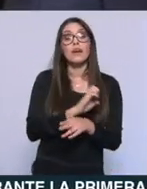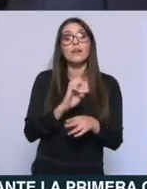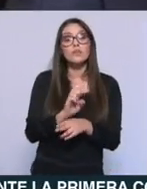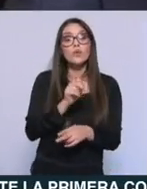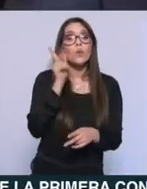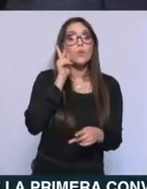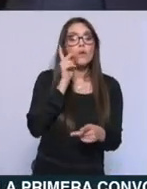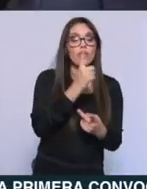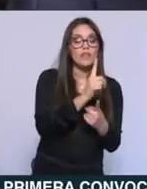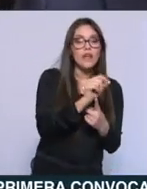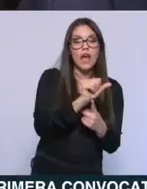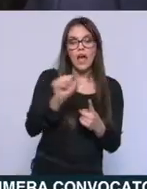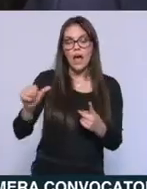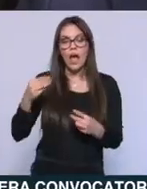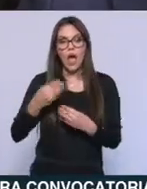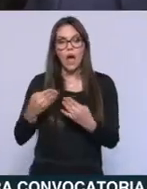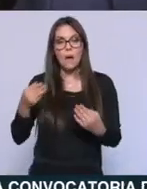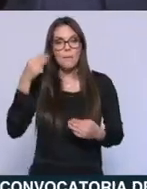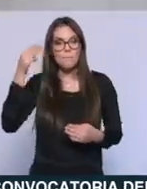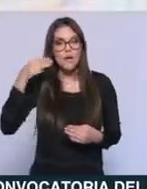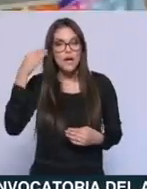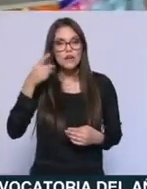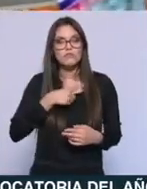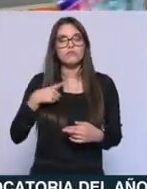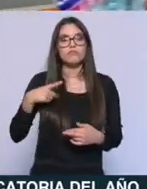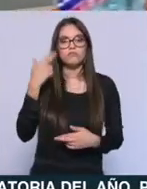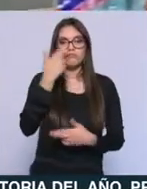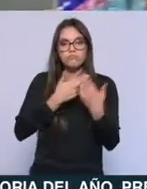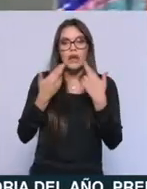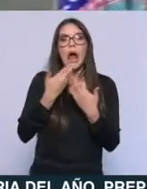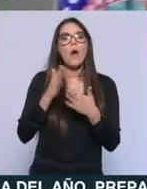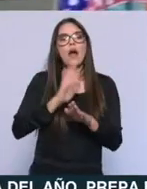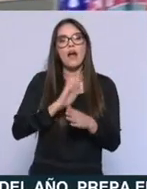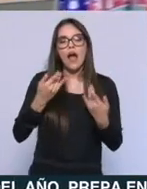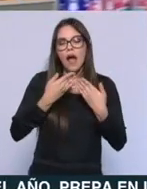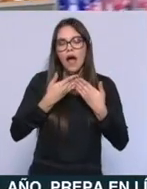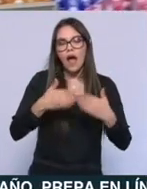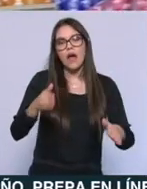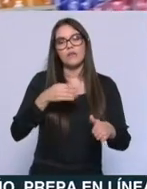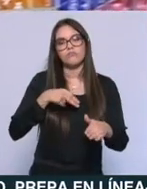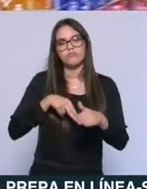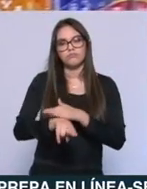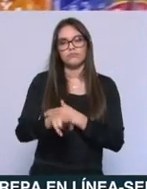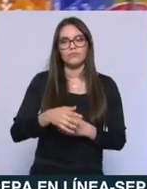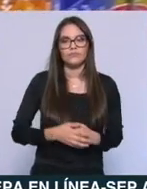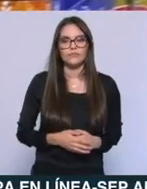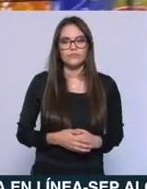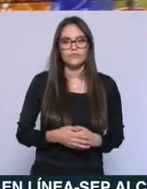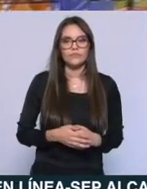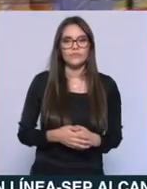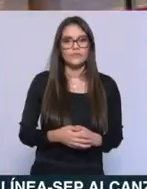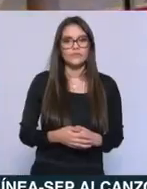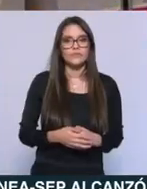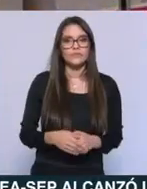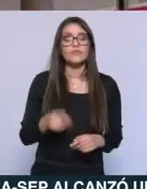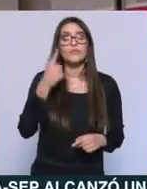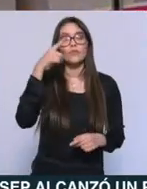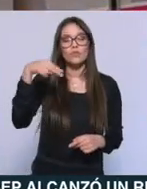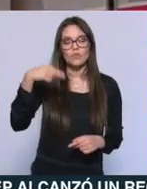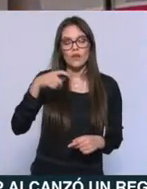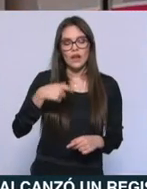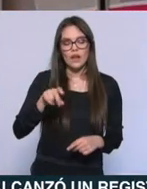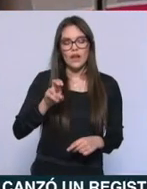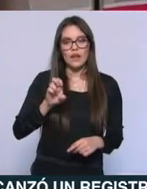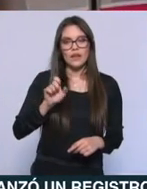a marzo y hoy se pone ya en marcha. Uno de los trenes se llama Quetzalcóatl y está adornado con los logotipos de todas